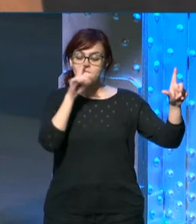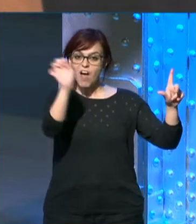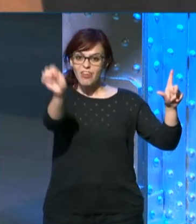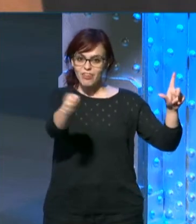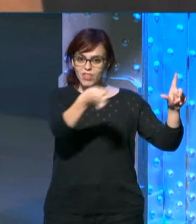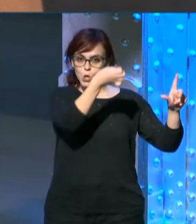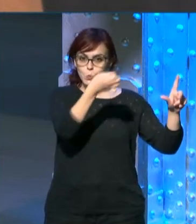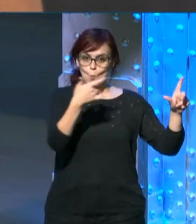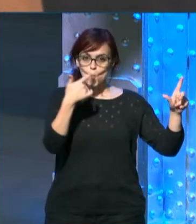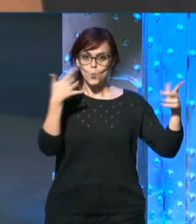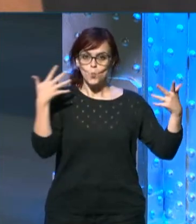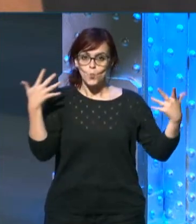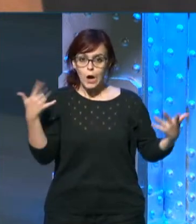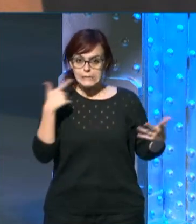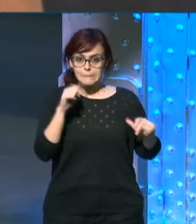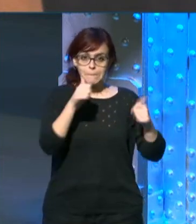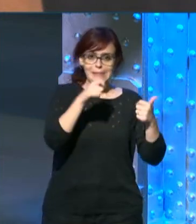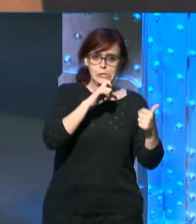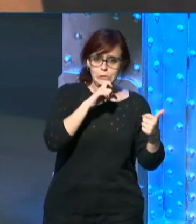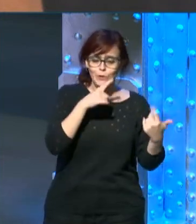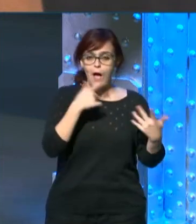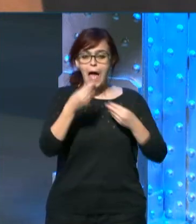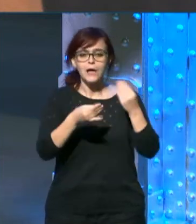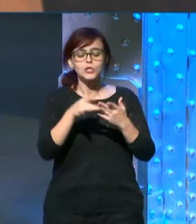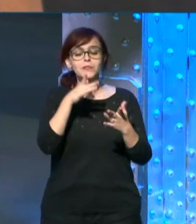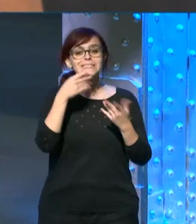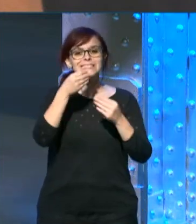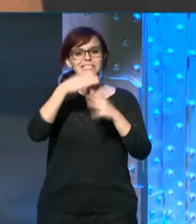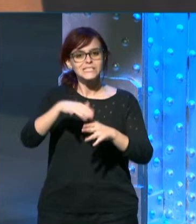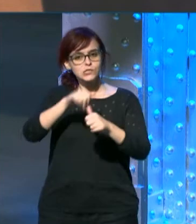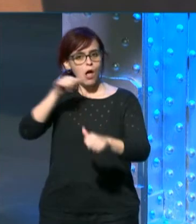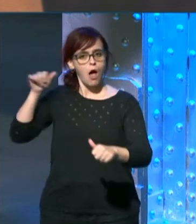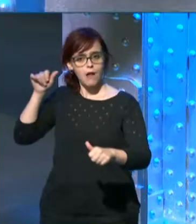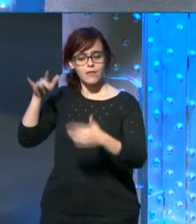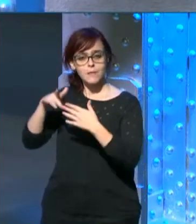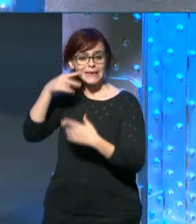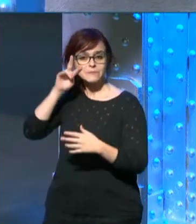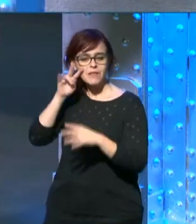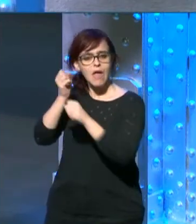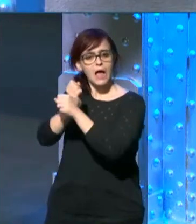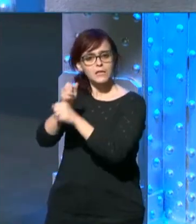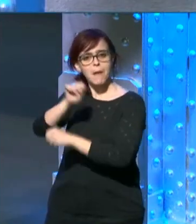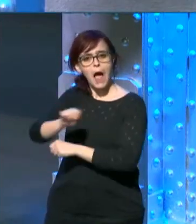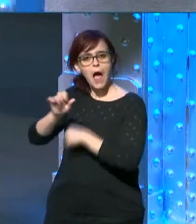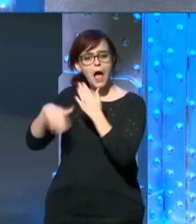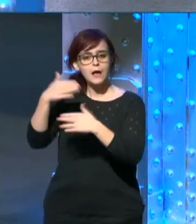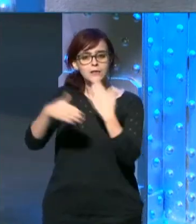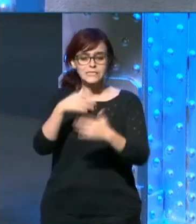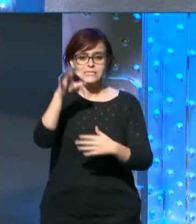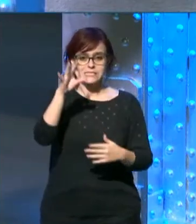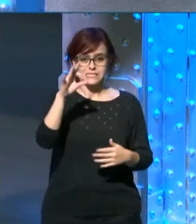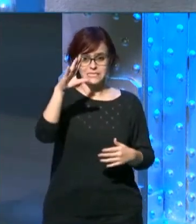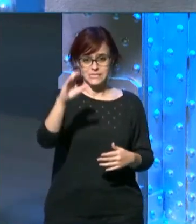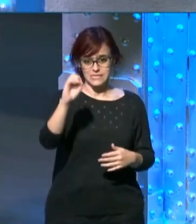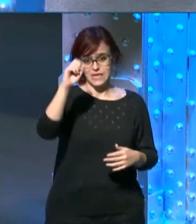Porque ¿por dónde empiezo? ¿Qué hago? Entonces, tiramos de histórico, de experiencia durante años trabajando. ¿Qué nos propone Scrum? Scrum es uno de los métodos ágiles